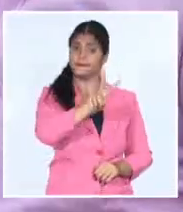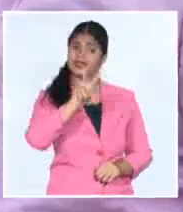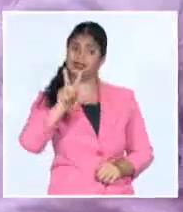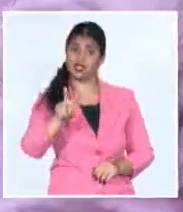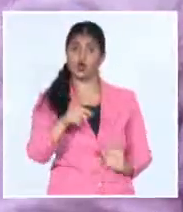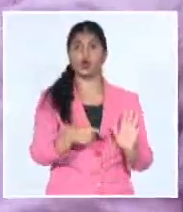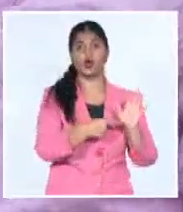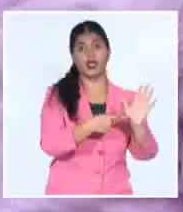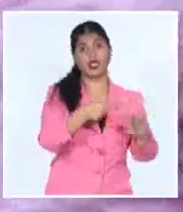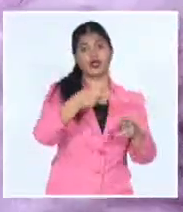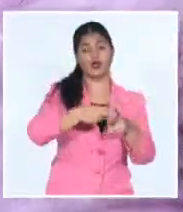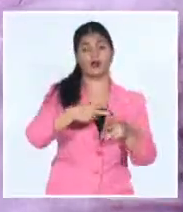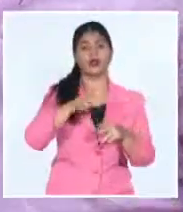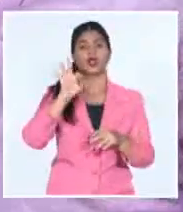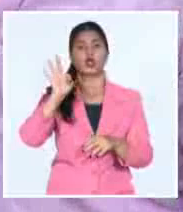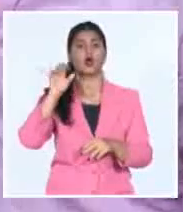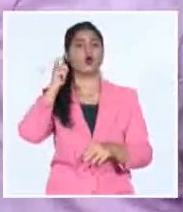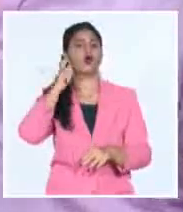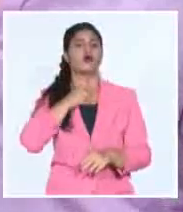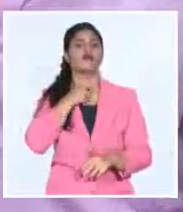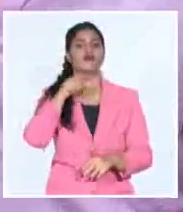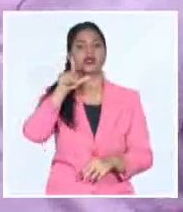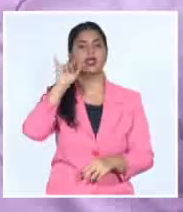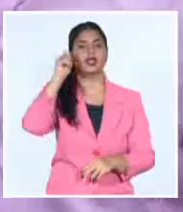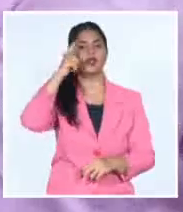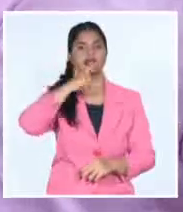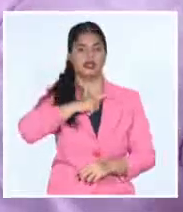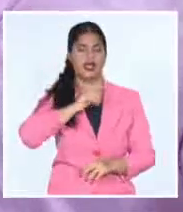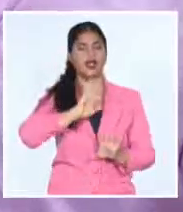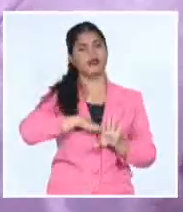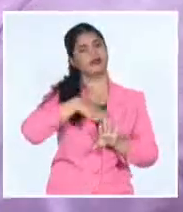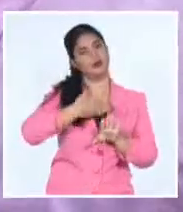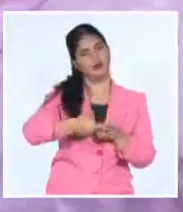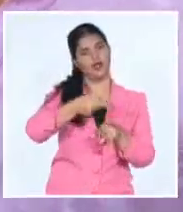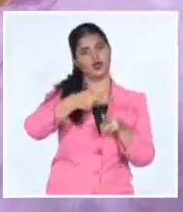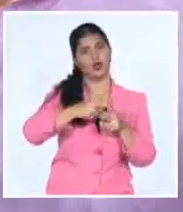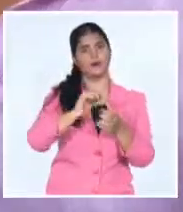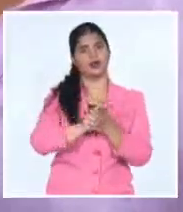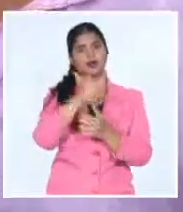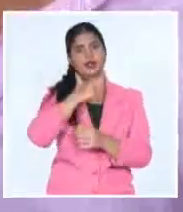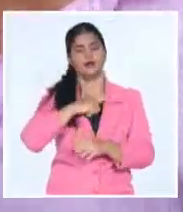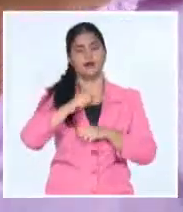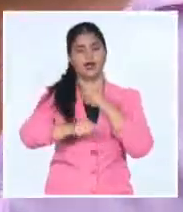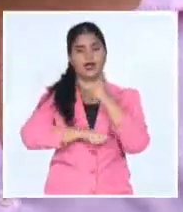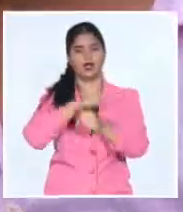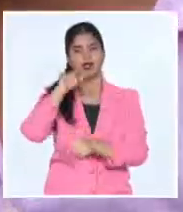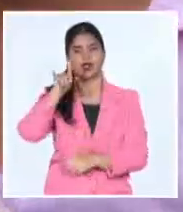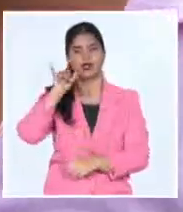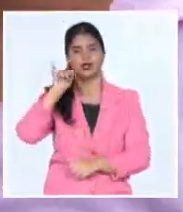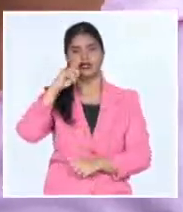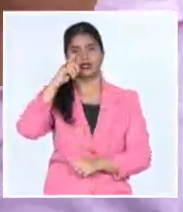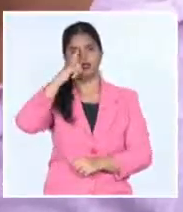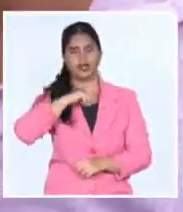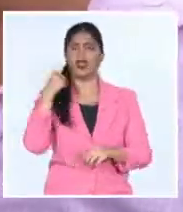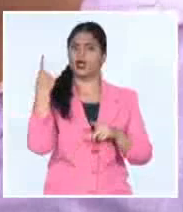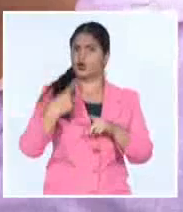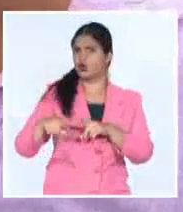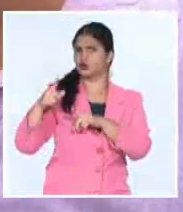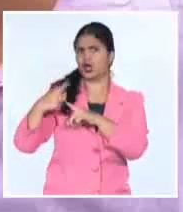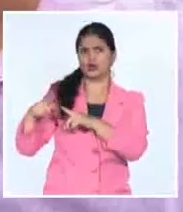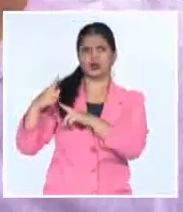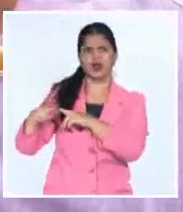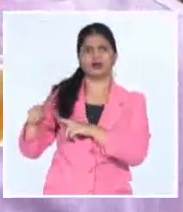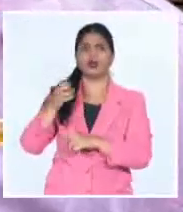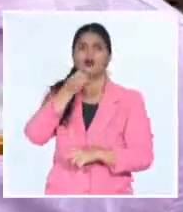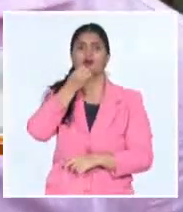parte de esas 5 obras, que luego estará La Máquina, y estará otra y otra más que puedan completar, y que bueno,